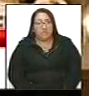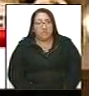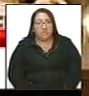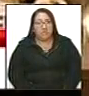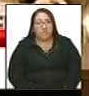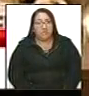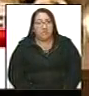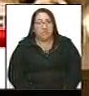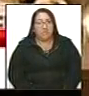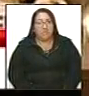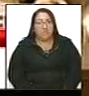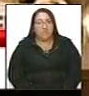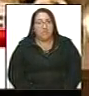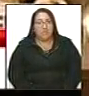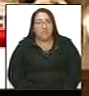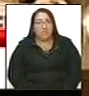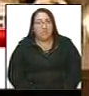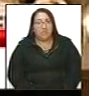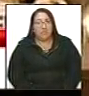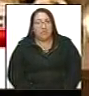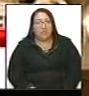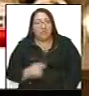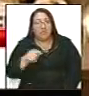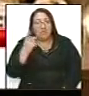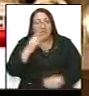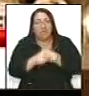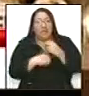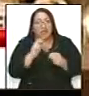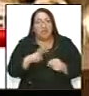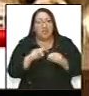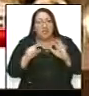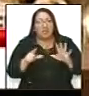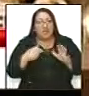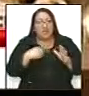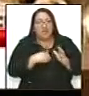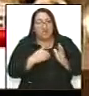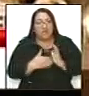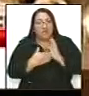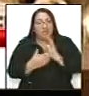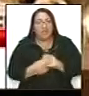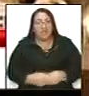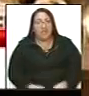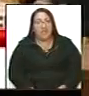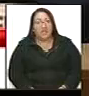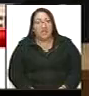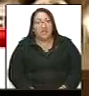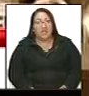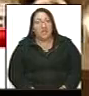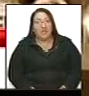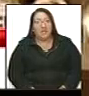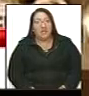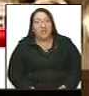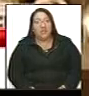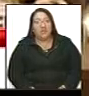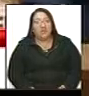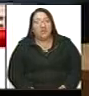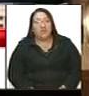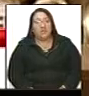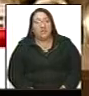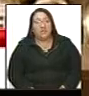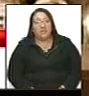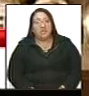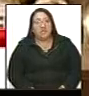Entonces, presidenta, por eso es que el año 2017 nosotros presentamos el proyecto de ley justamente